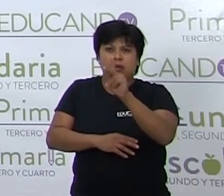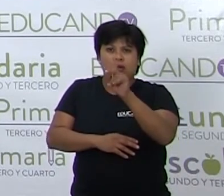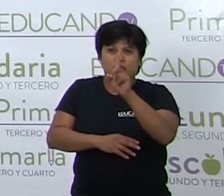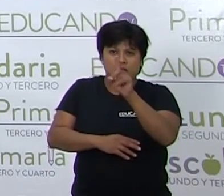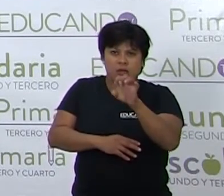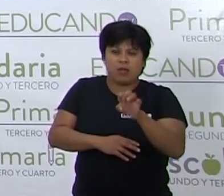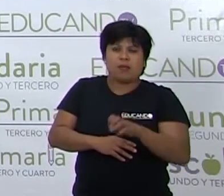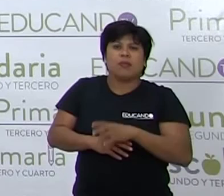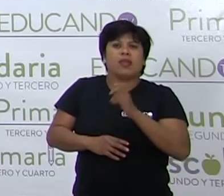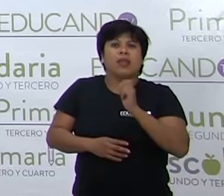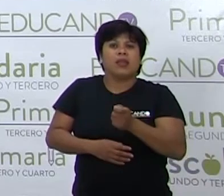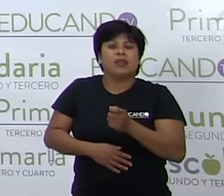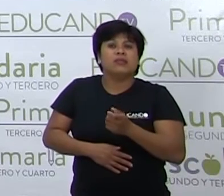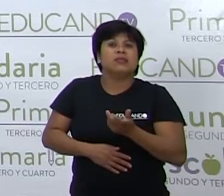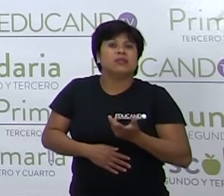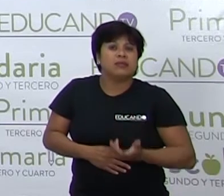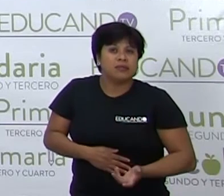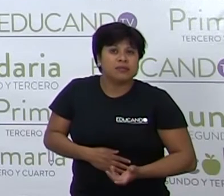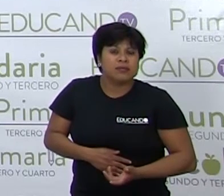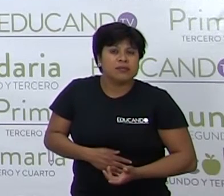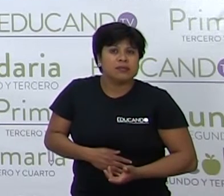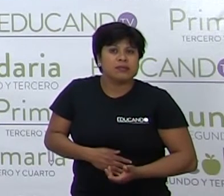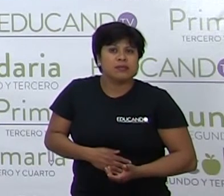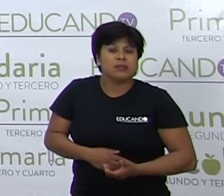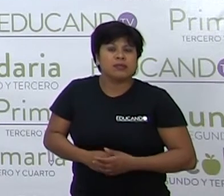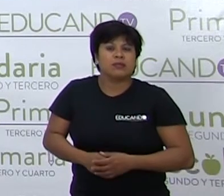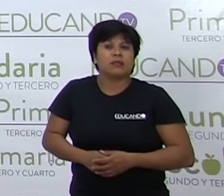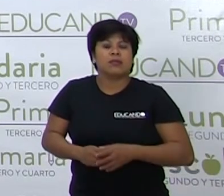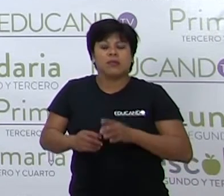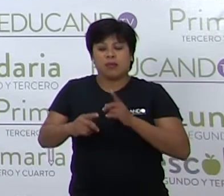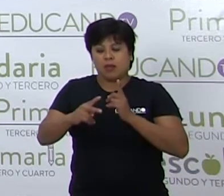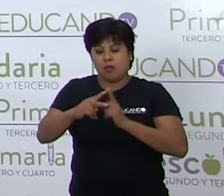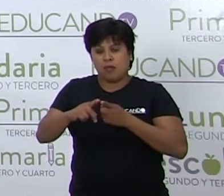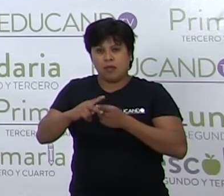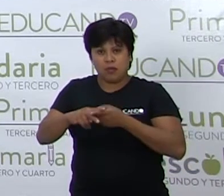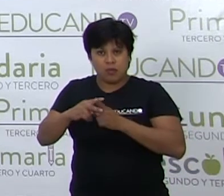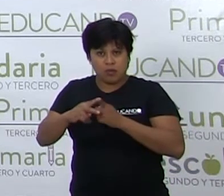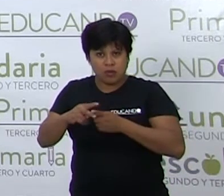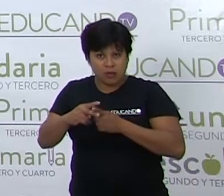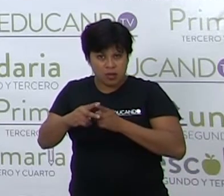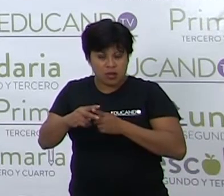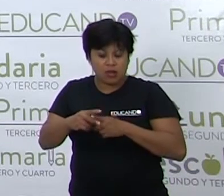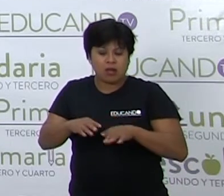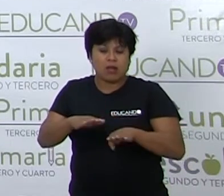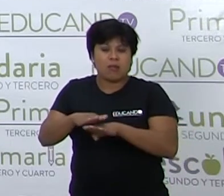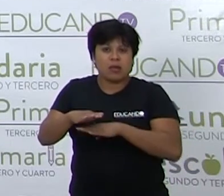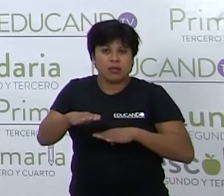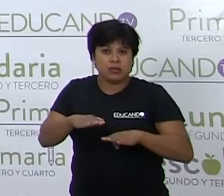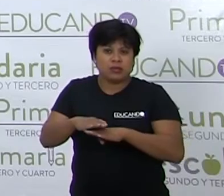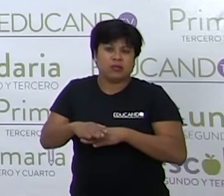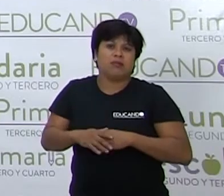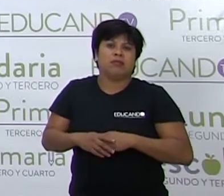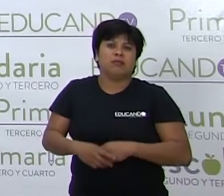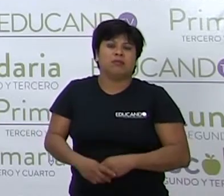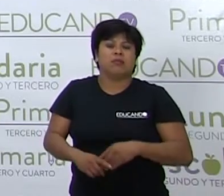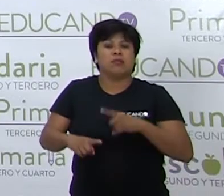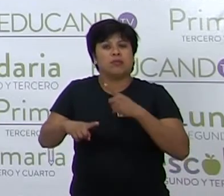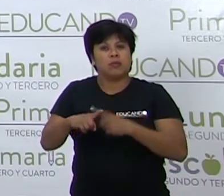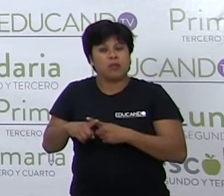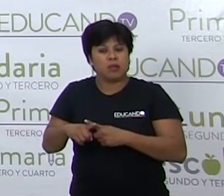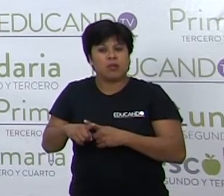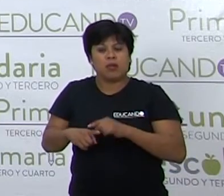tenemos que es multiplicar el alto la base por